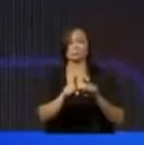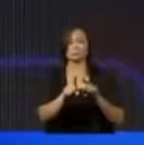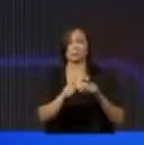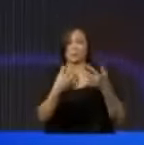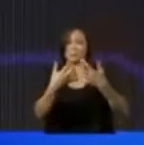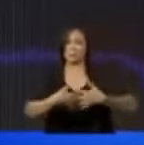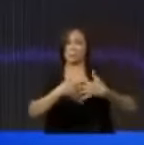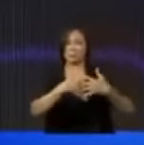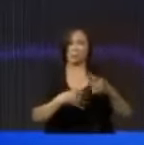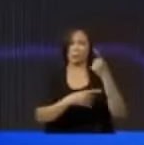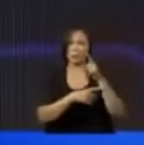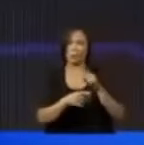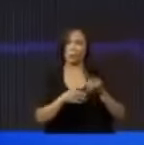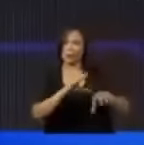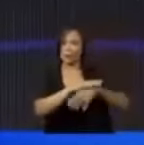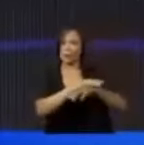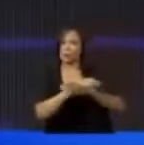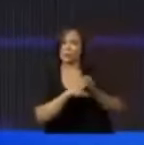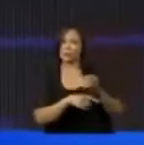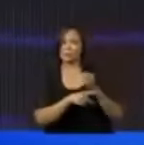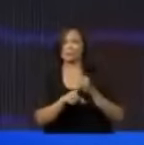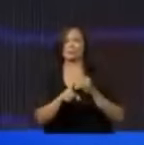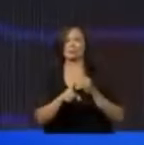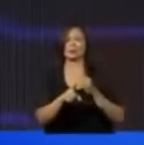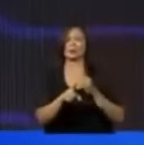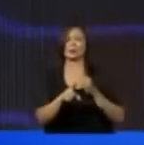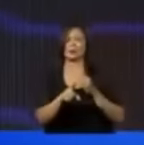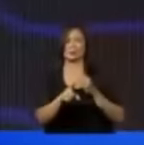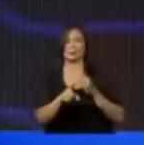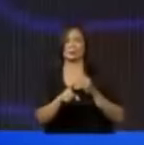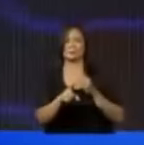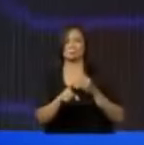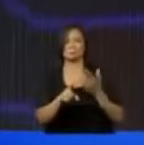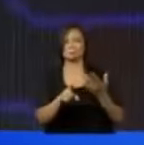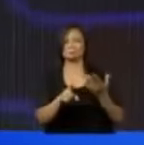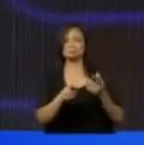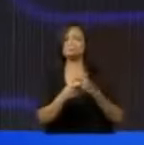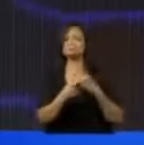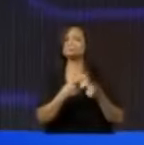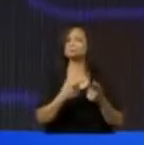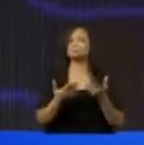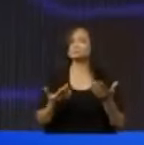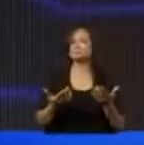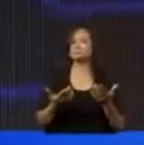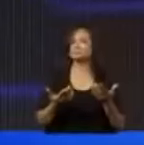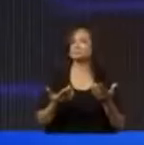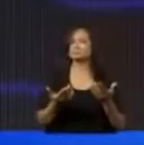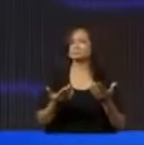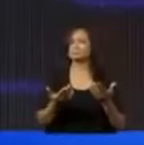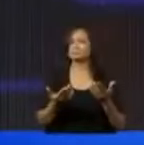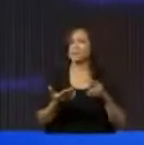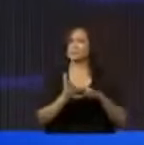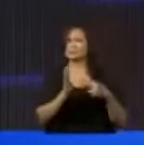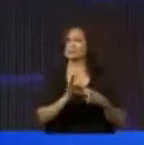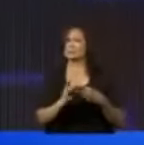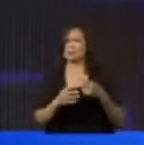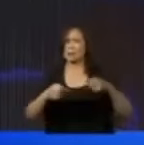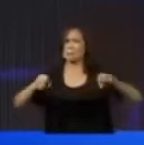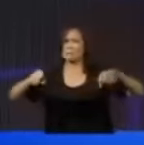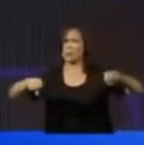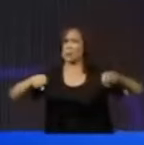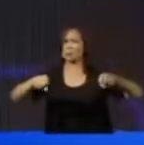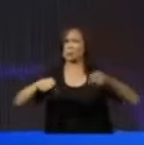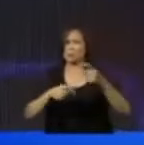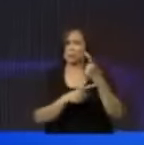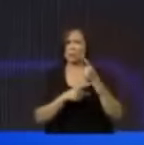esas empresas, ¿verdad?, que tienen que ver con la lotería, bancas de apuestas, como se les llama. Entonces, no es que estar en el motoconcho